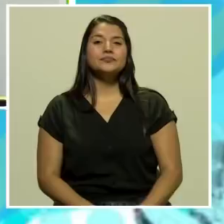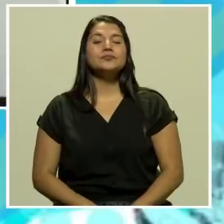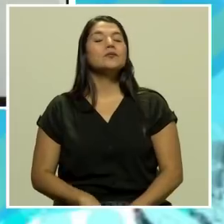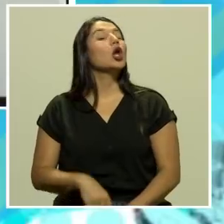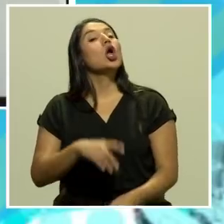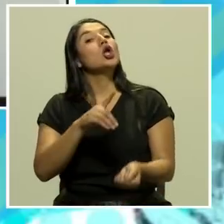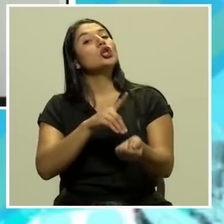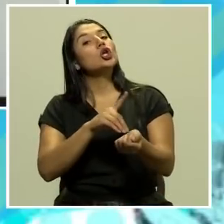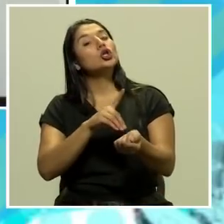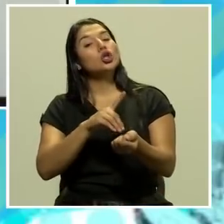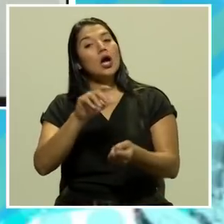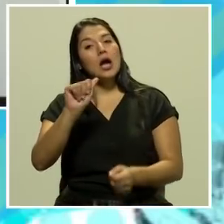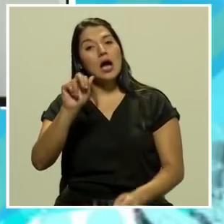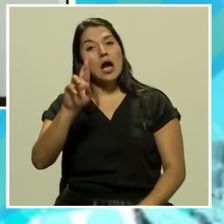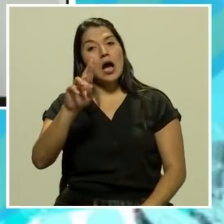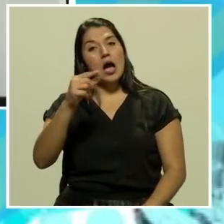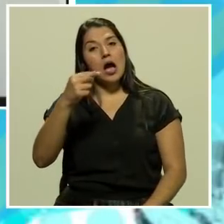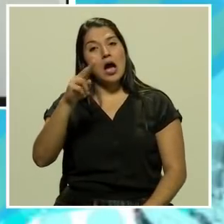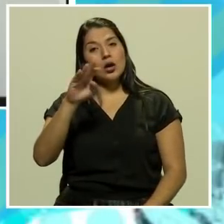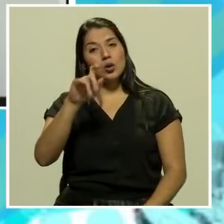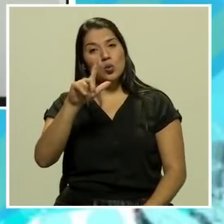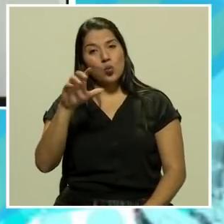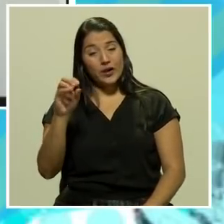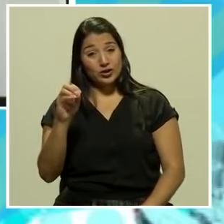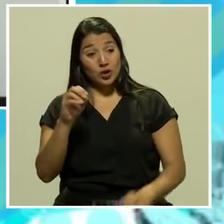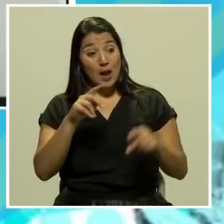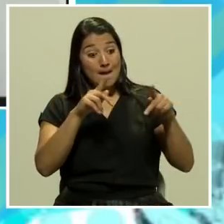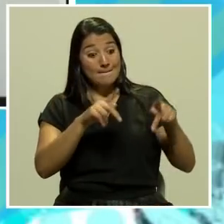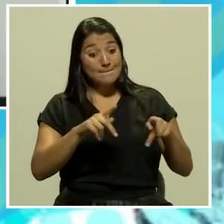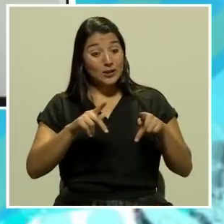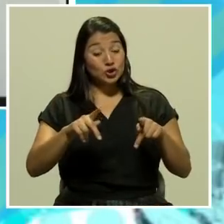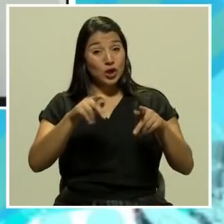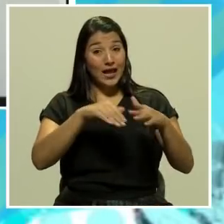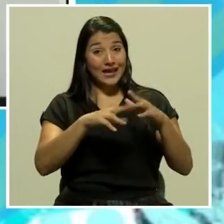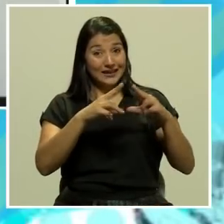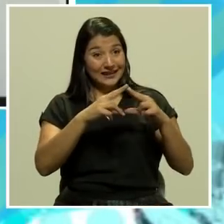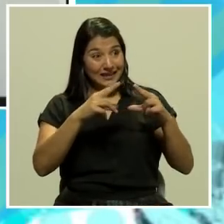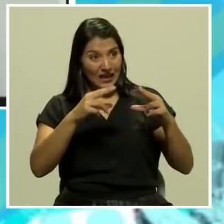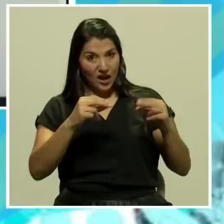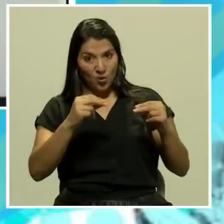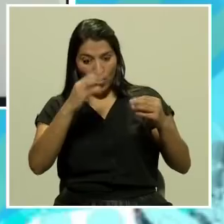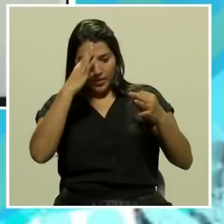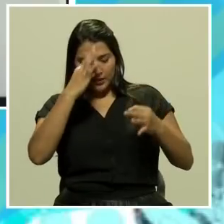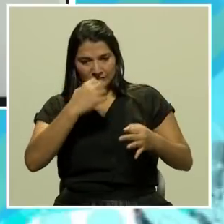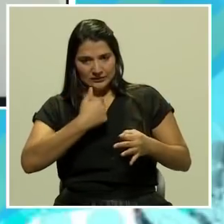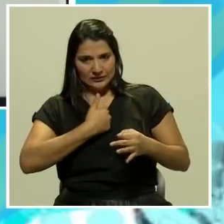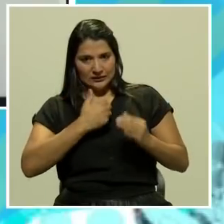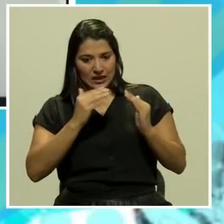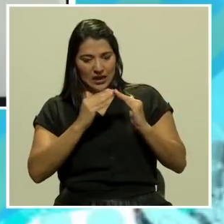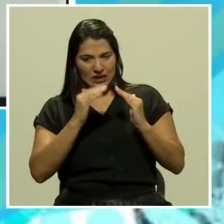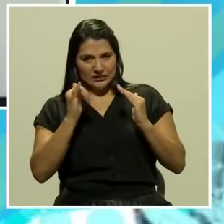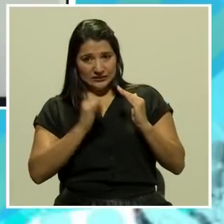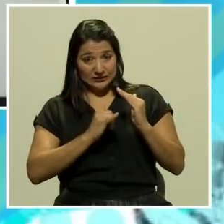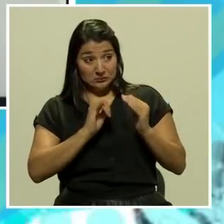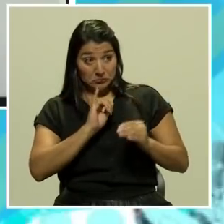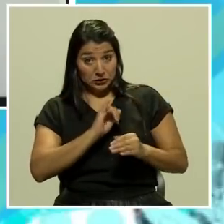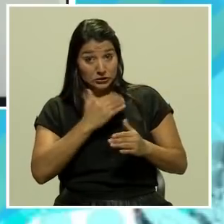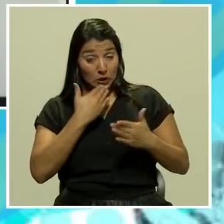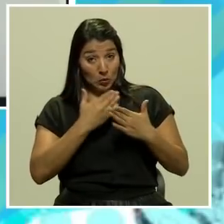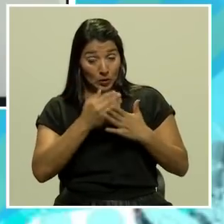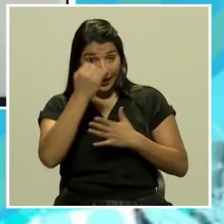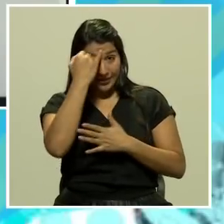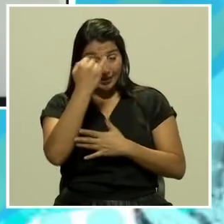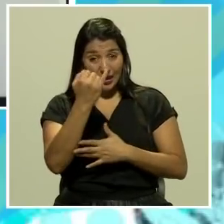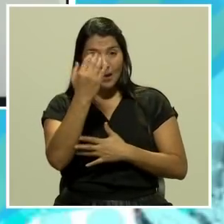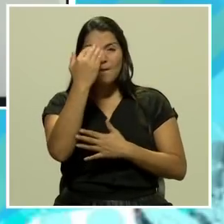Doctor Argüello, la gente en Nicaragua se autoconvoca para hacer cuarentena. ¿Cuán efectivo ha sido esto? Porque